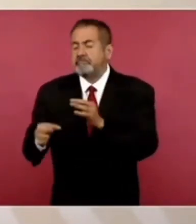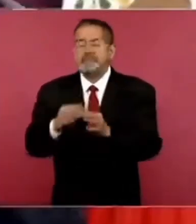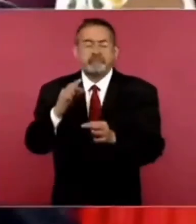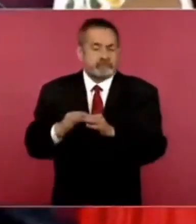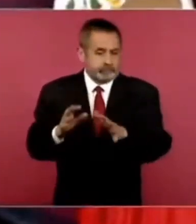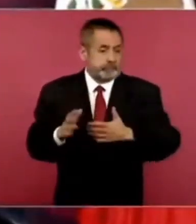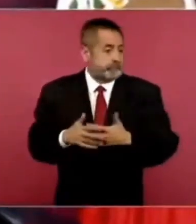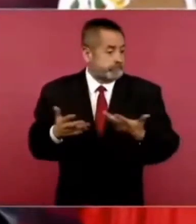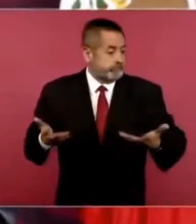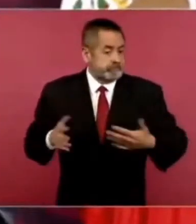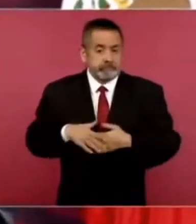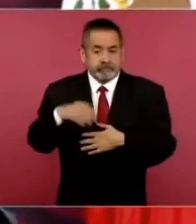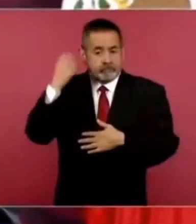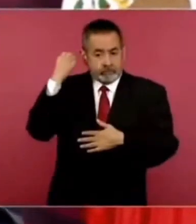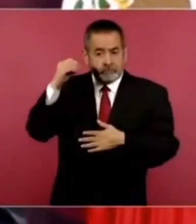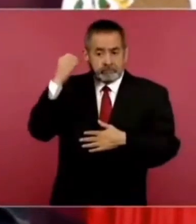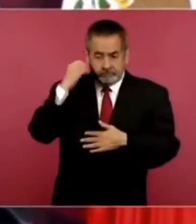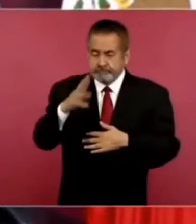se comunica